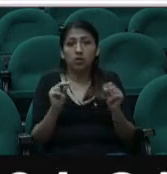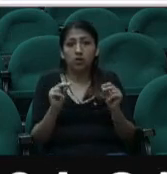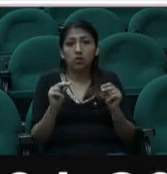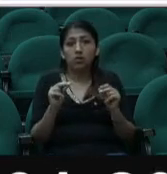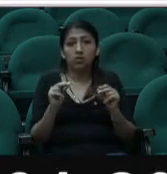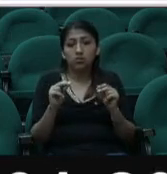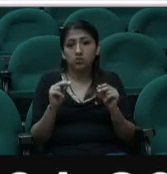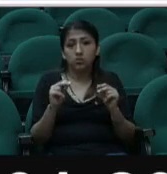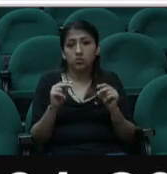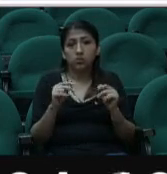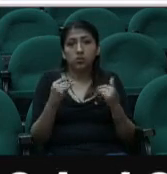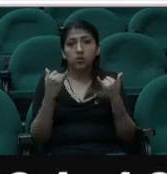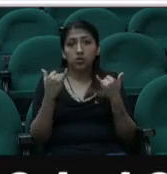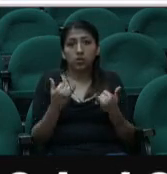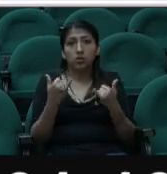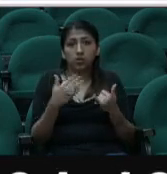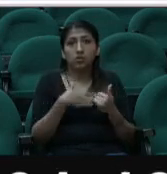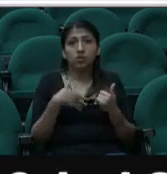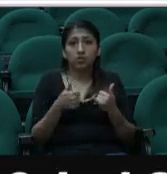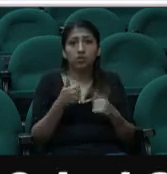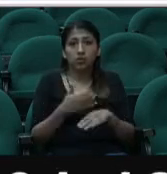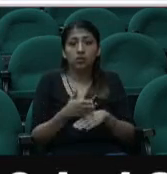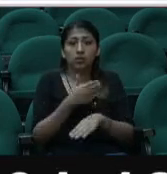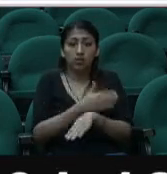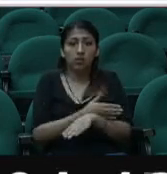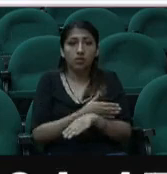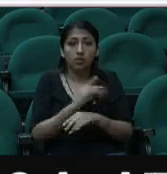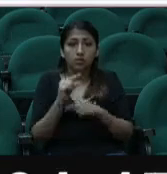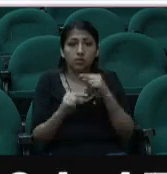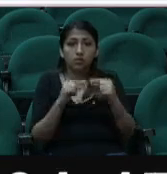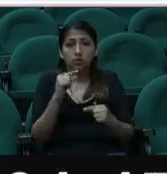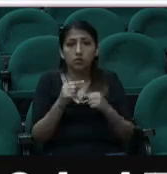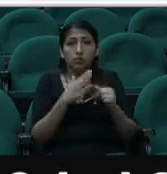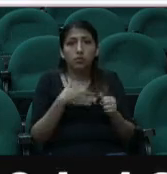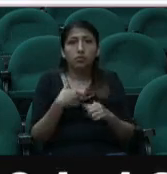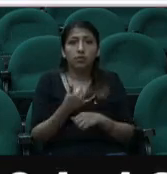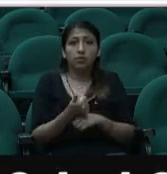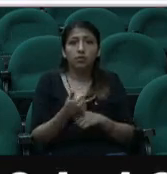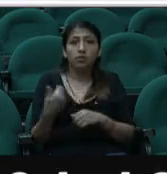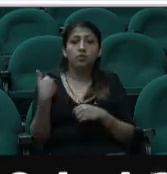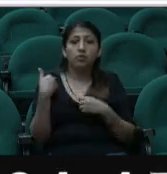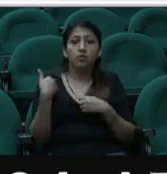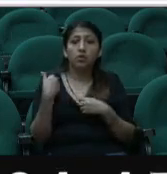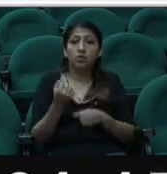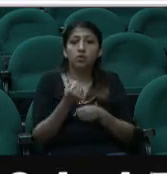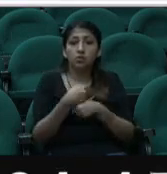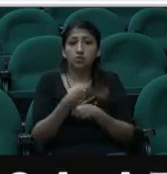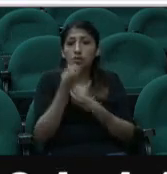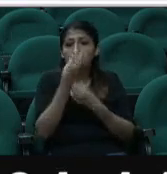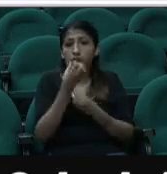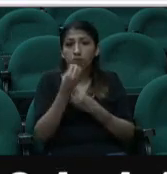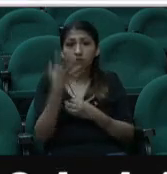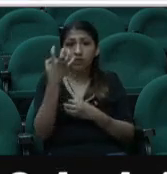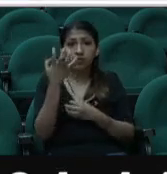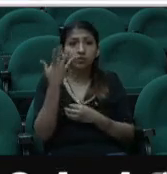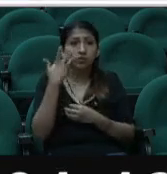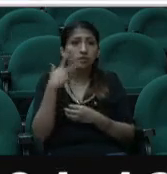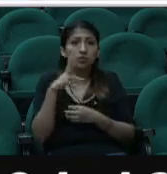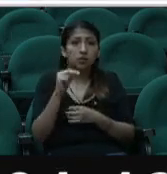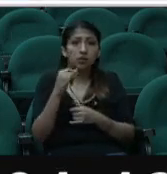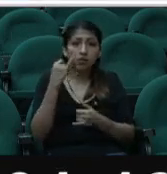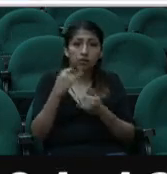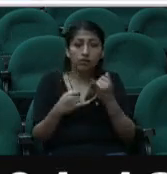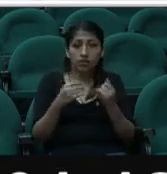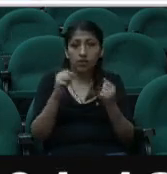y ahora creo que mucho mejor que antes y de a poco se lo va mejorando tenemos que hacer un informe cada 15 días ya no es al